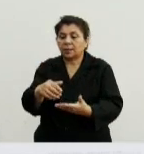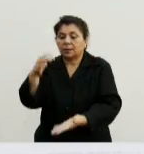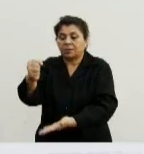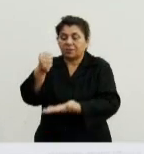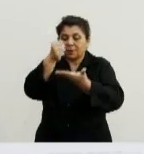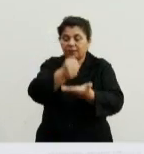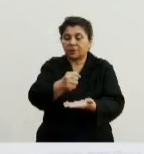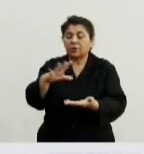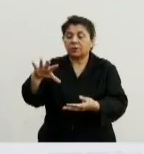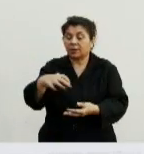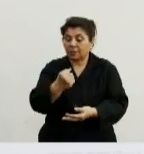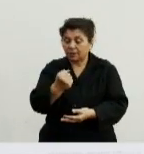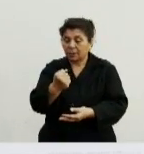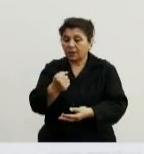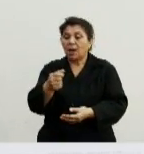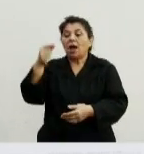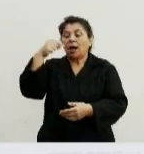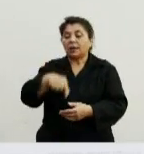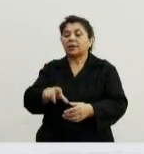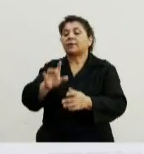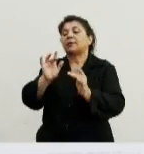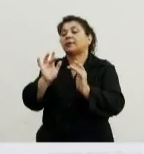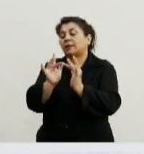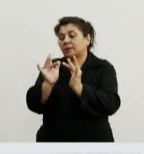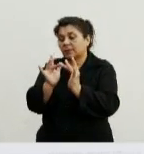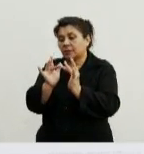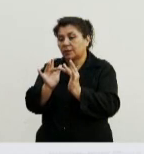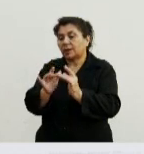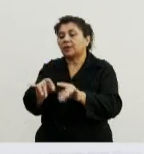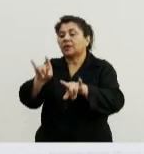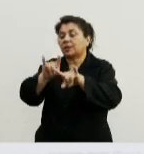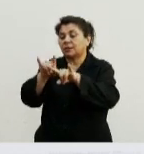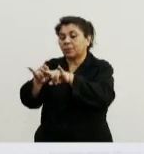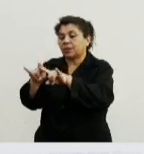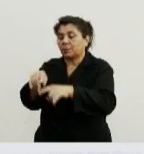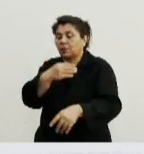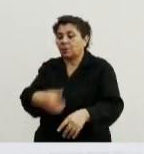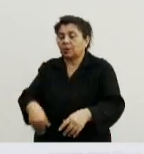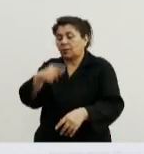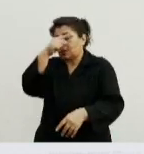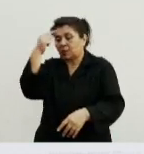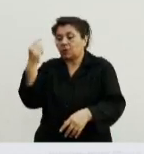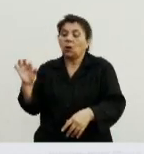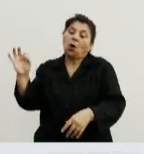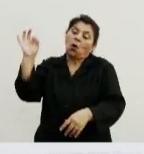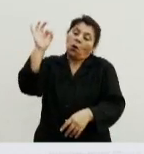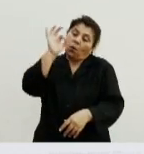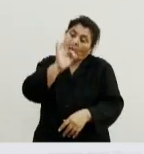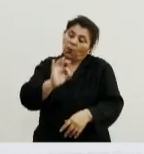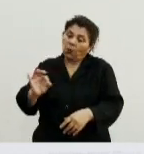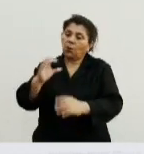repito de manera online en la página del ministerio de trabajo de la nación o bien comunicarse con él